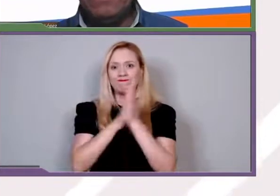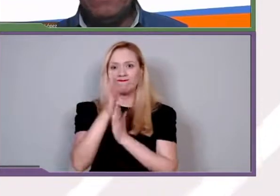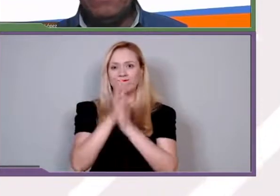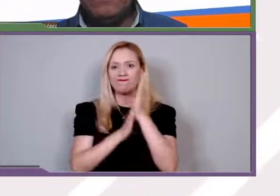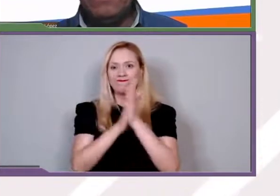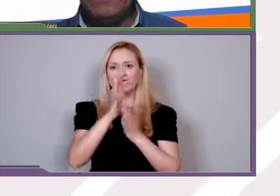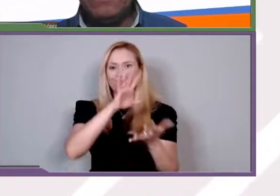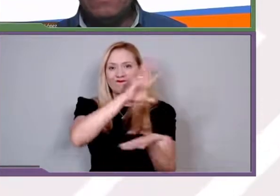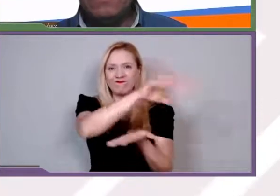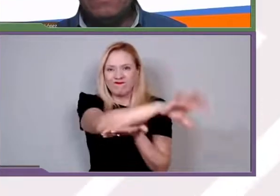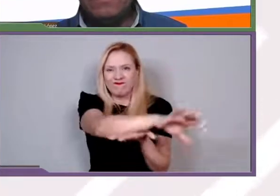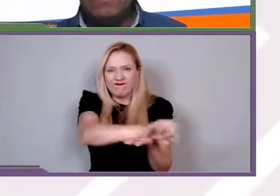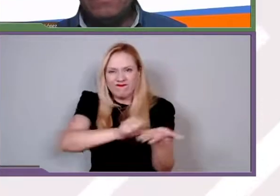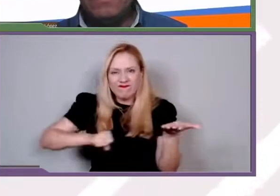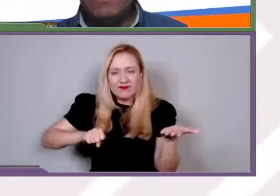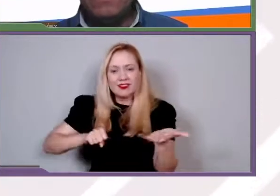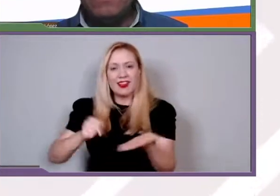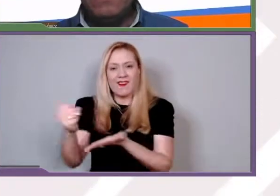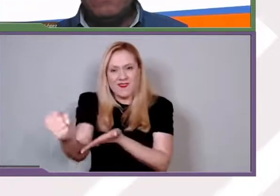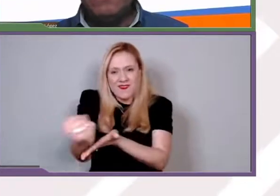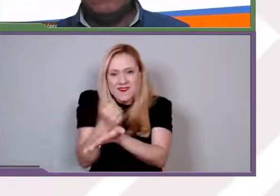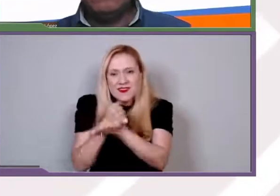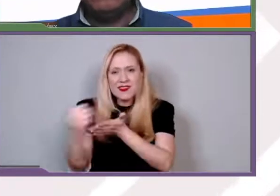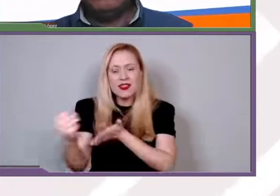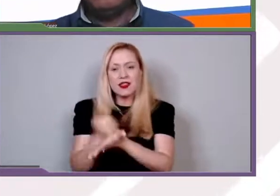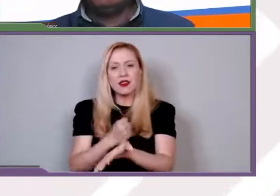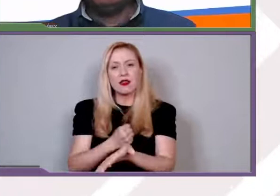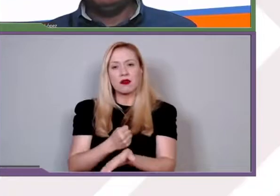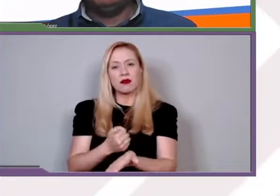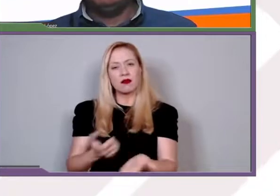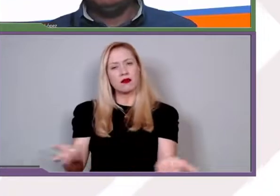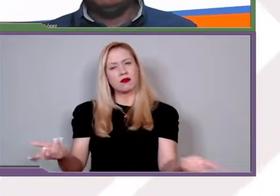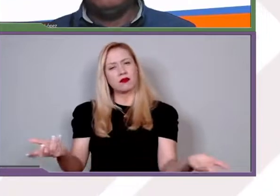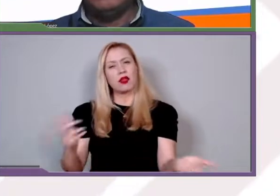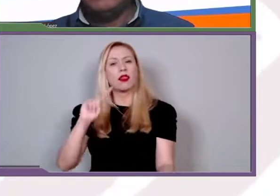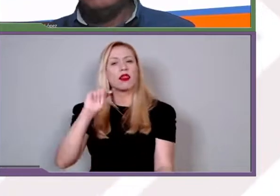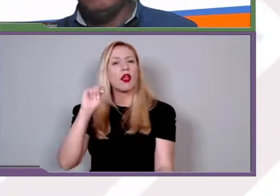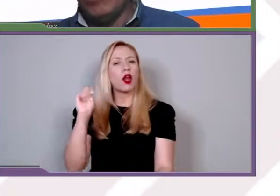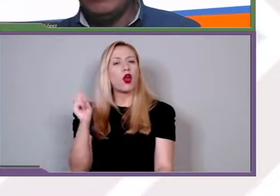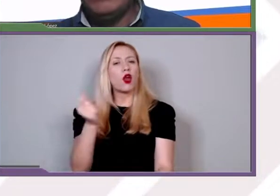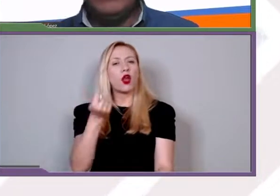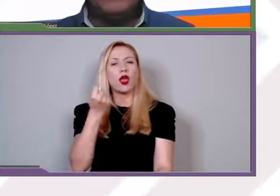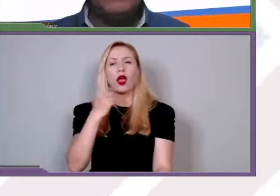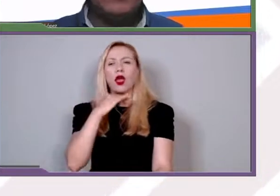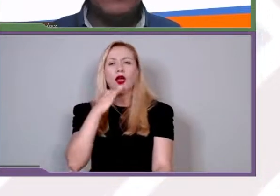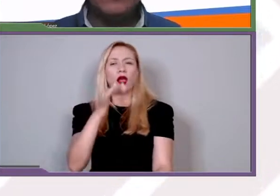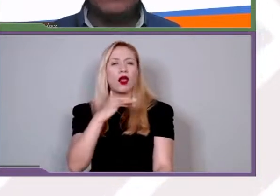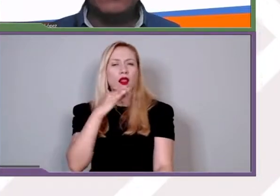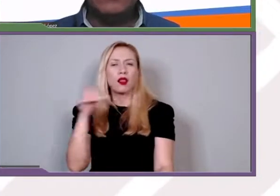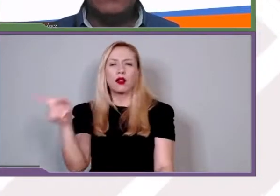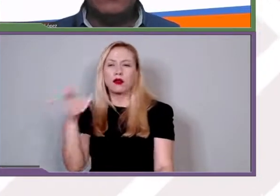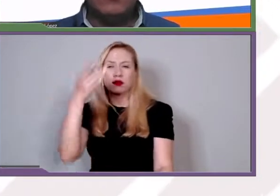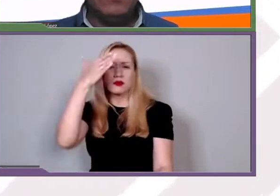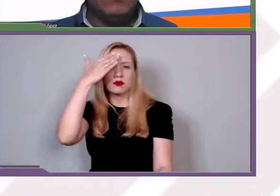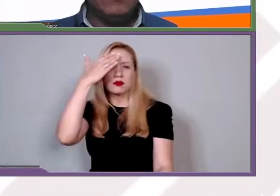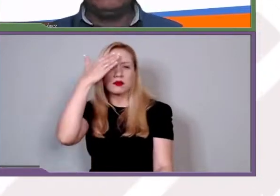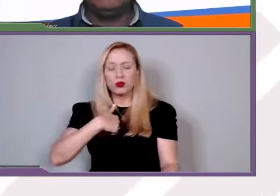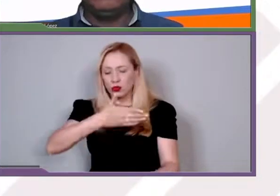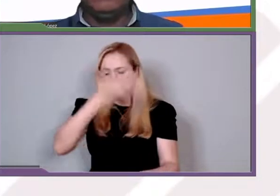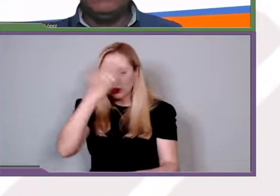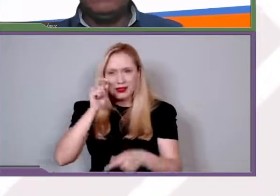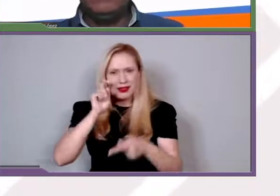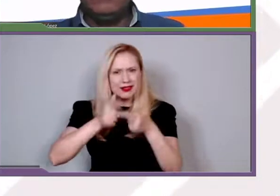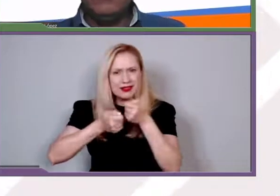y cargos no aceptados, a sabiendas de la brecha tecnológica. Aquí se está demostrando que yo para entrar acá y que pícale